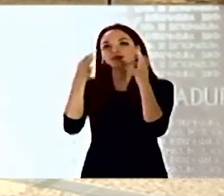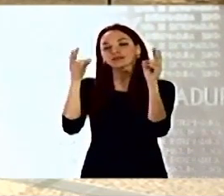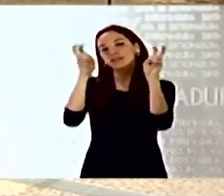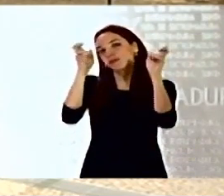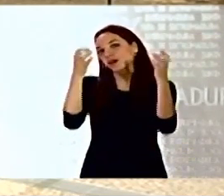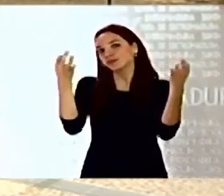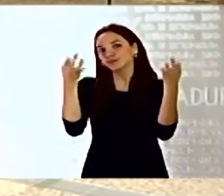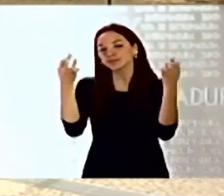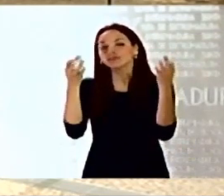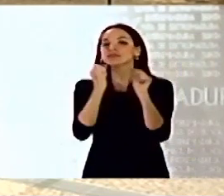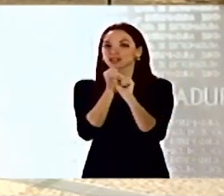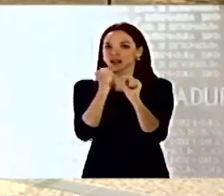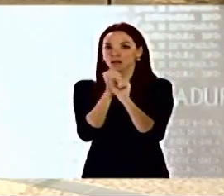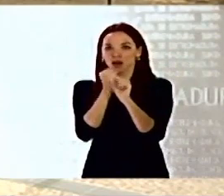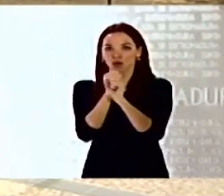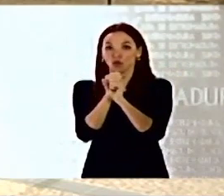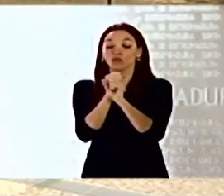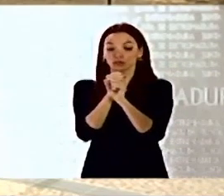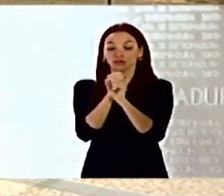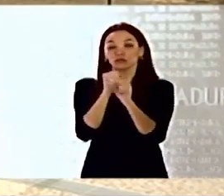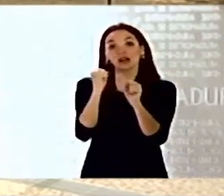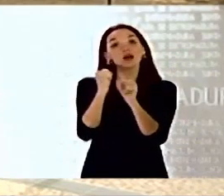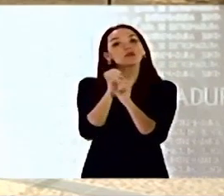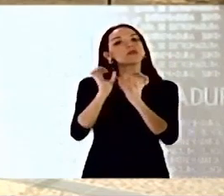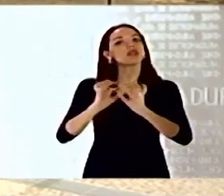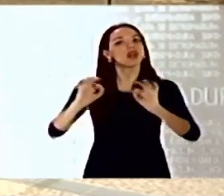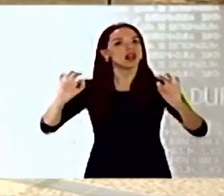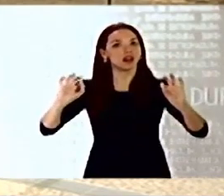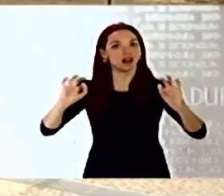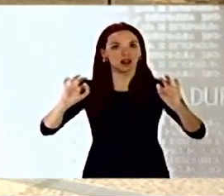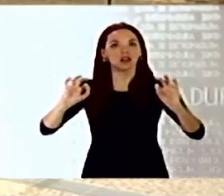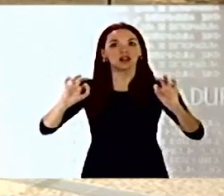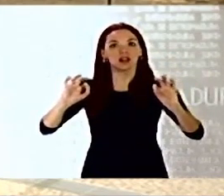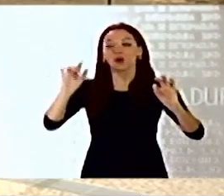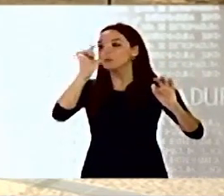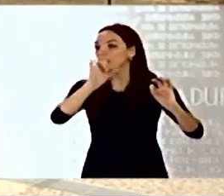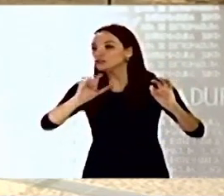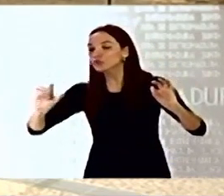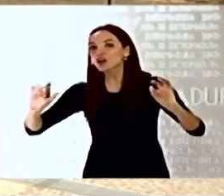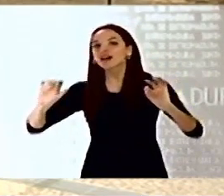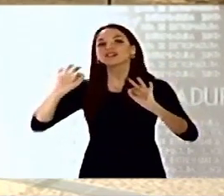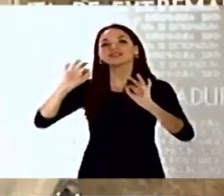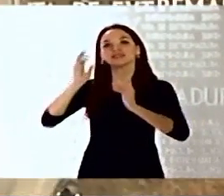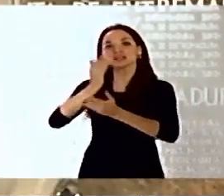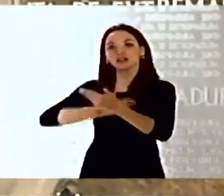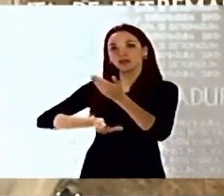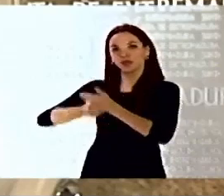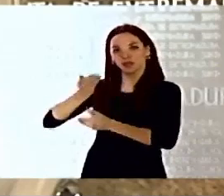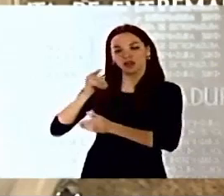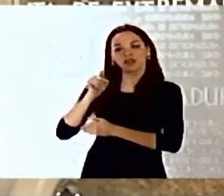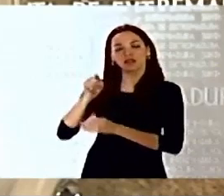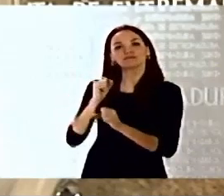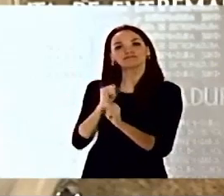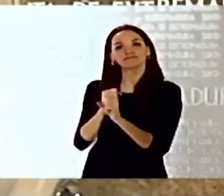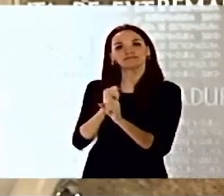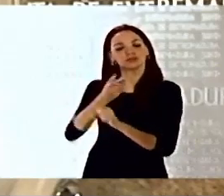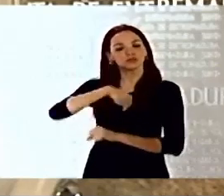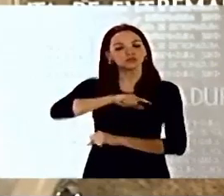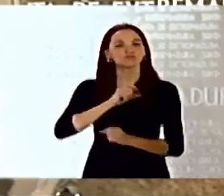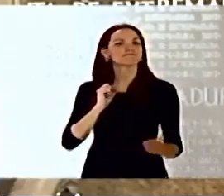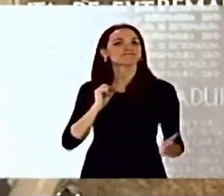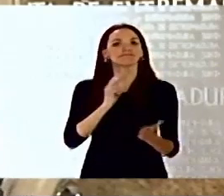con el empleo y tiene que ver con un empleo especial que es el de las personas con discapacidad. Hemos apostado claramente